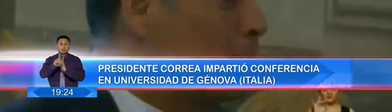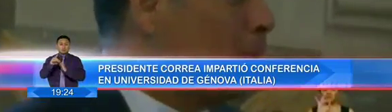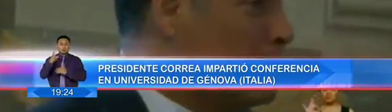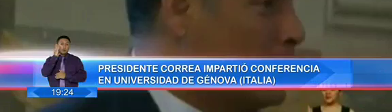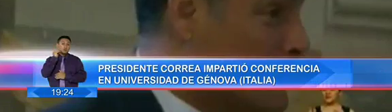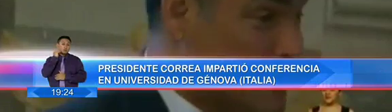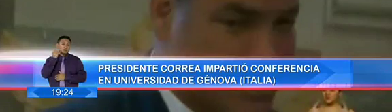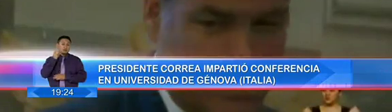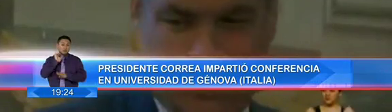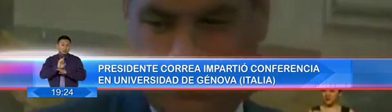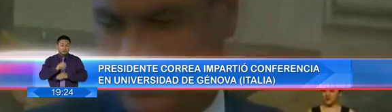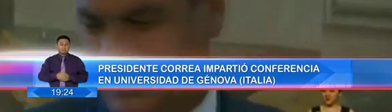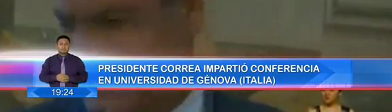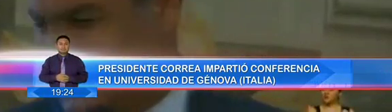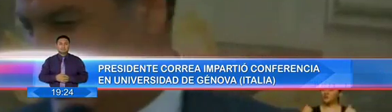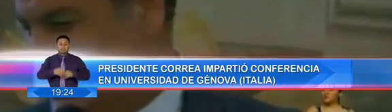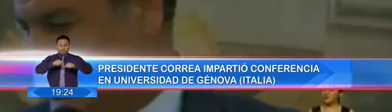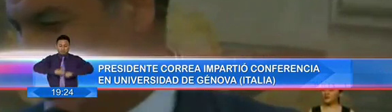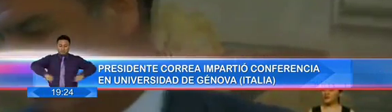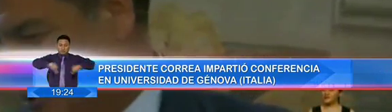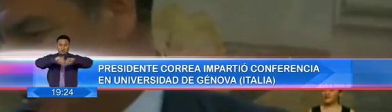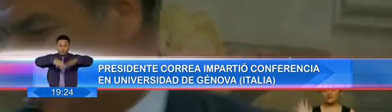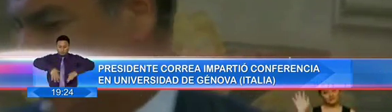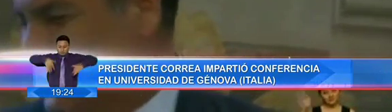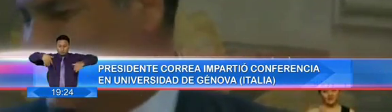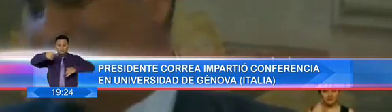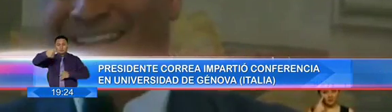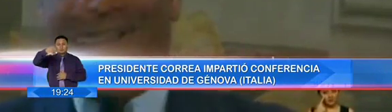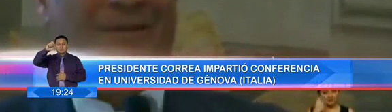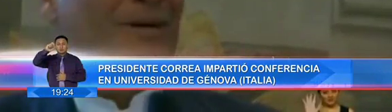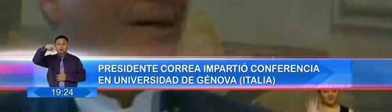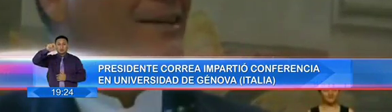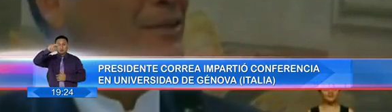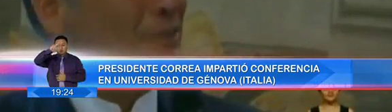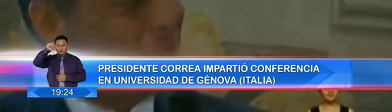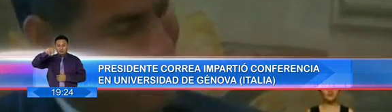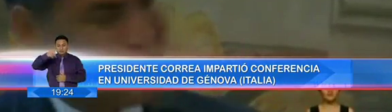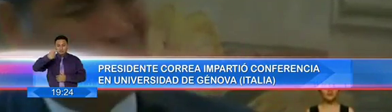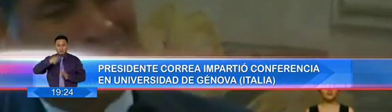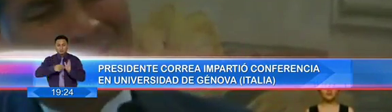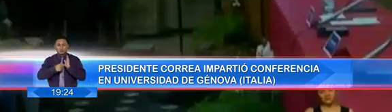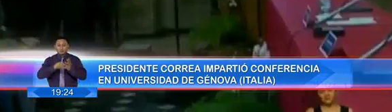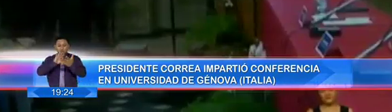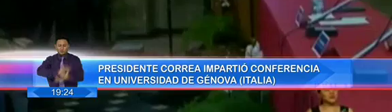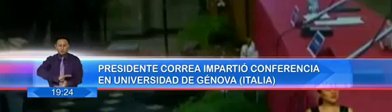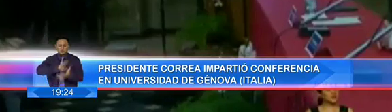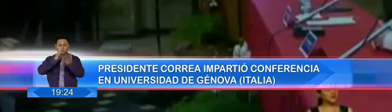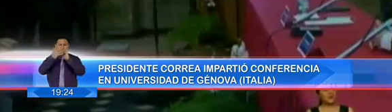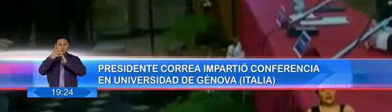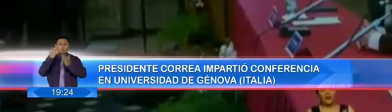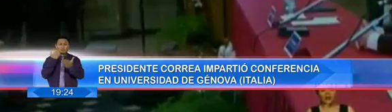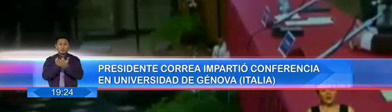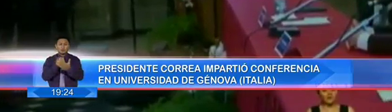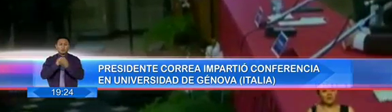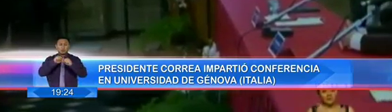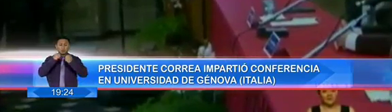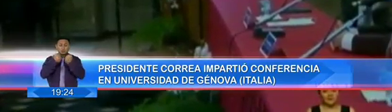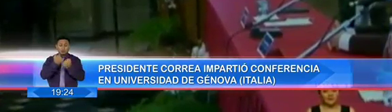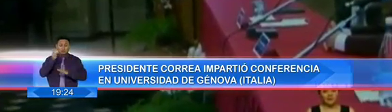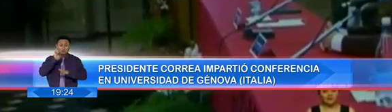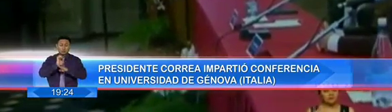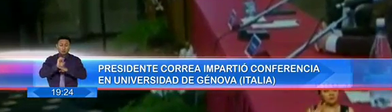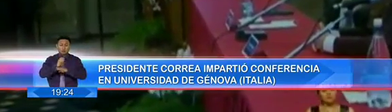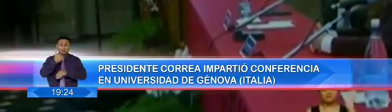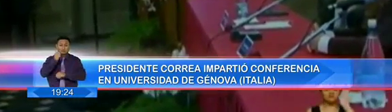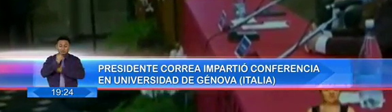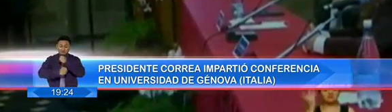Experiencia Ecuatoriana, en el Aula Magna de Génova, donde destacó la transformación política, económica y social que ha vivido el Ecuador durante los últimos